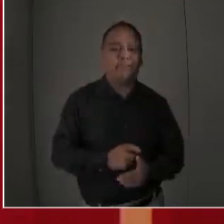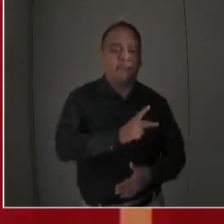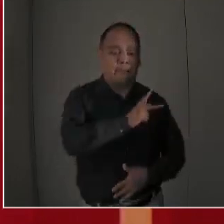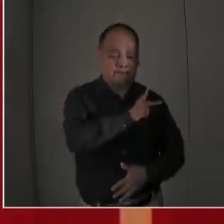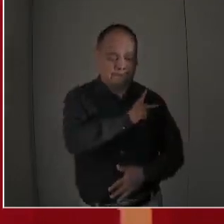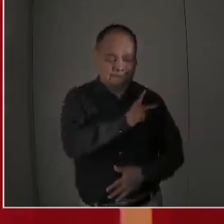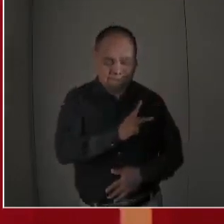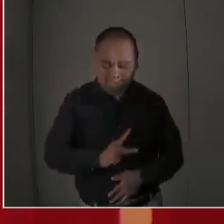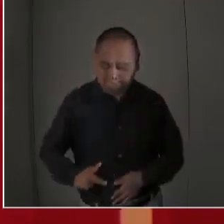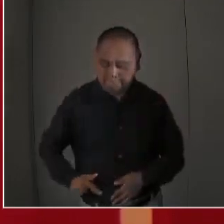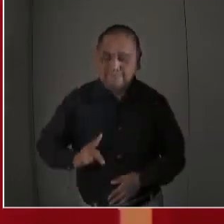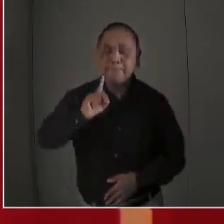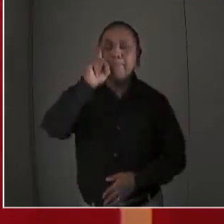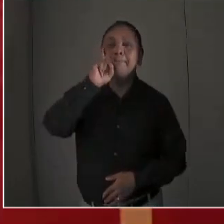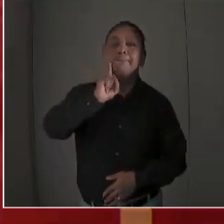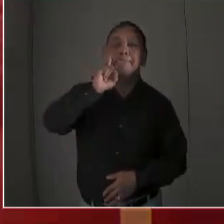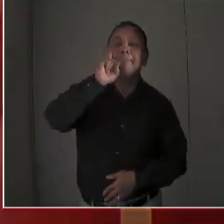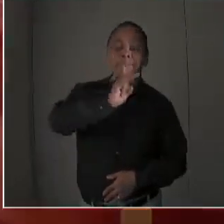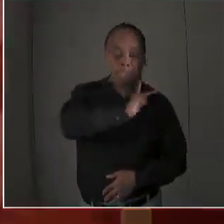¡Presidenta!